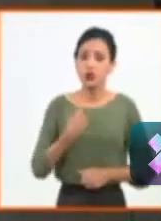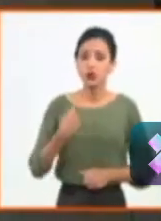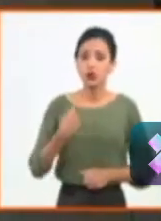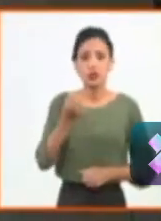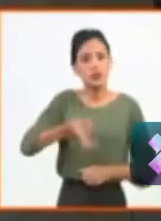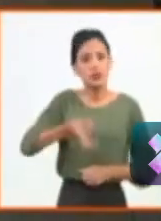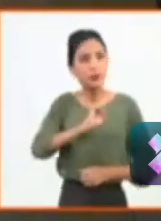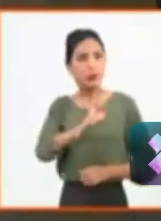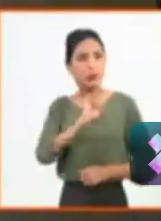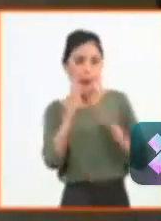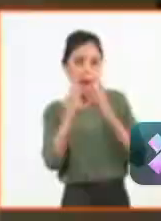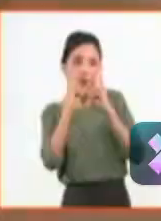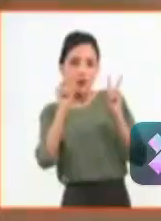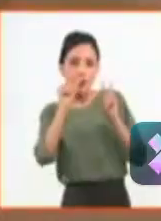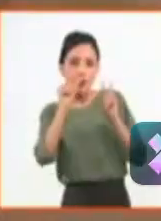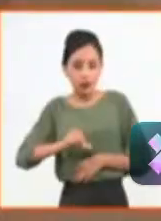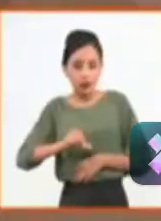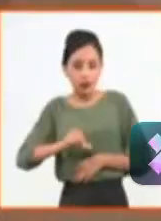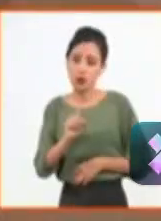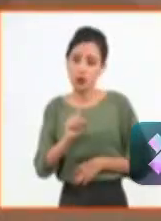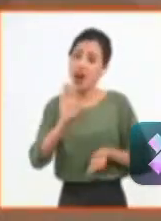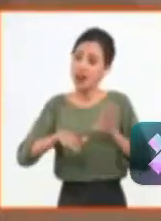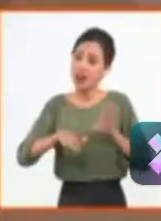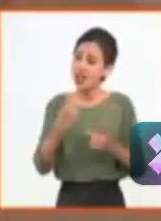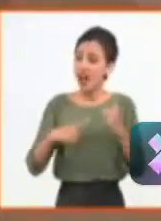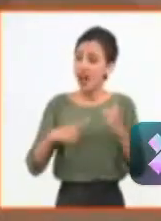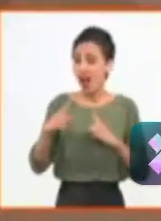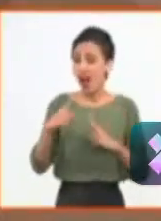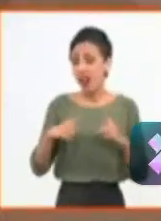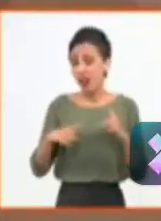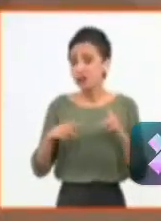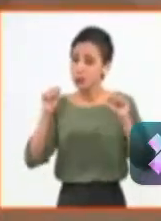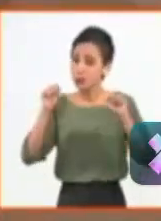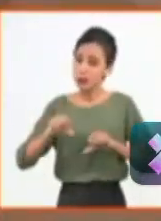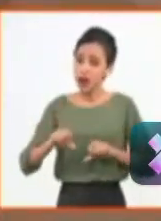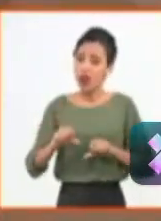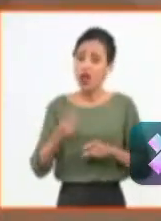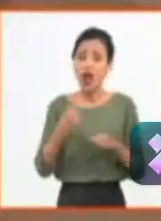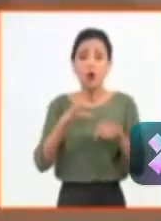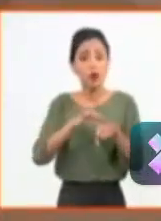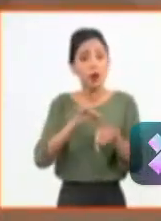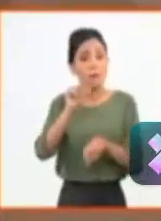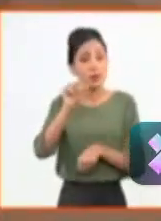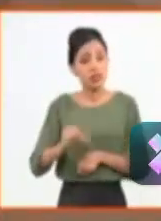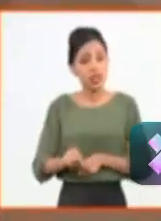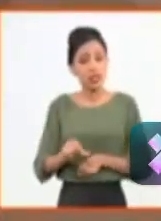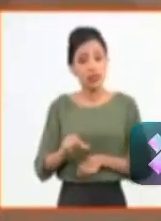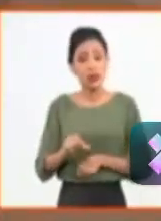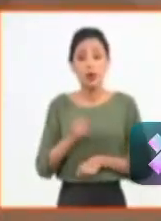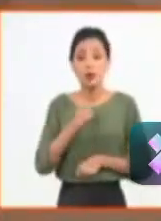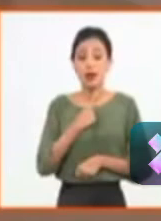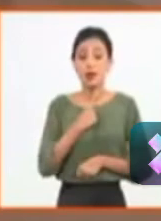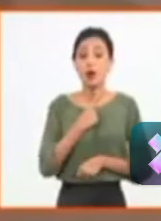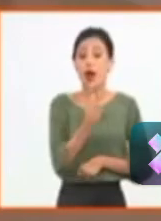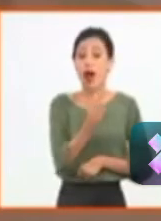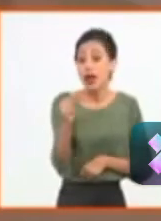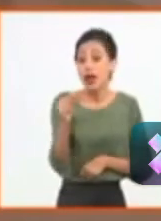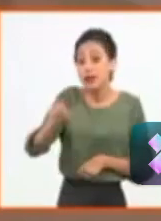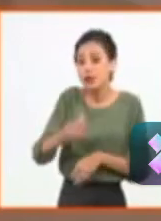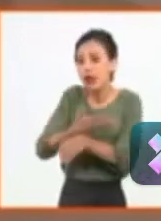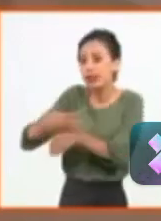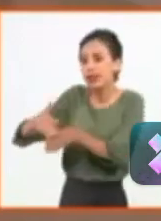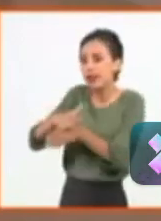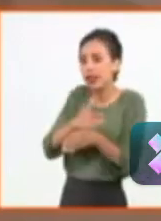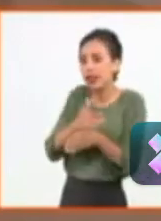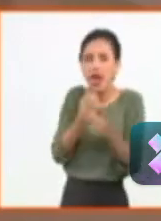las pacientes. Es una enfermedad que no en todo el mundo, en cada persona tiene un comportamiento de la misma